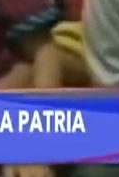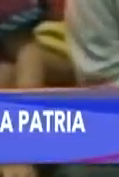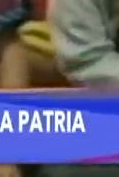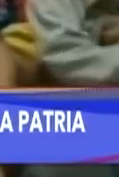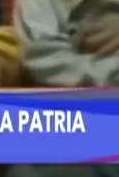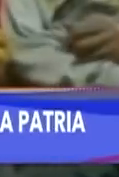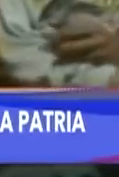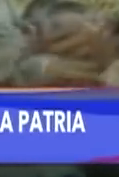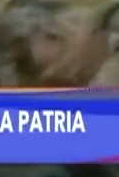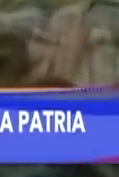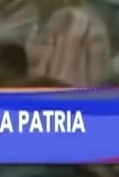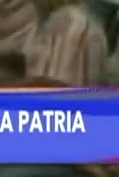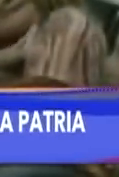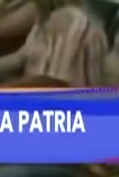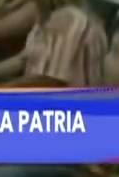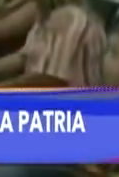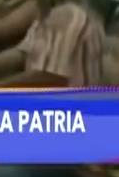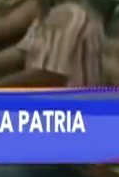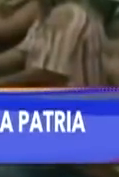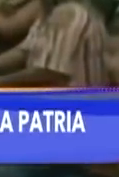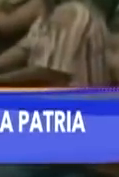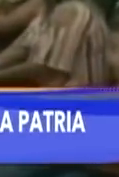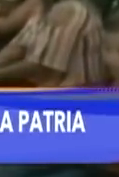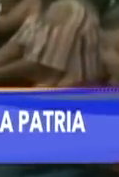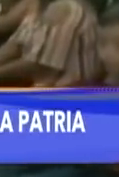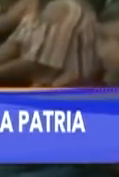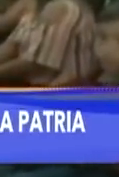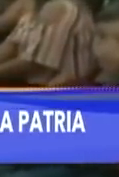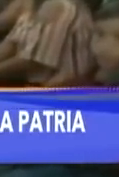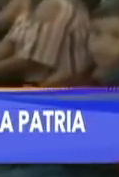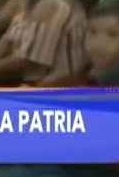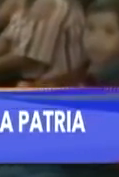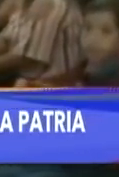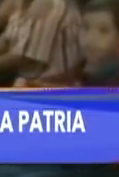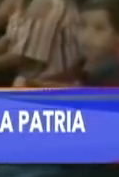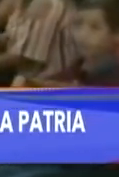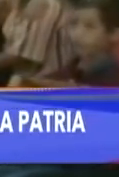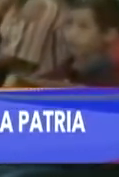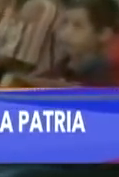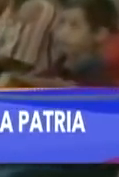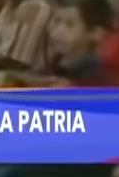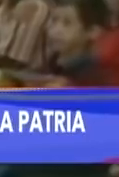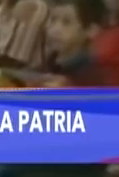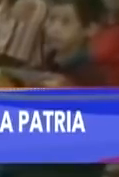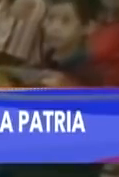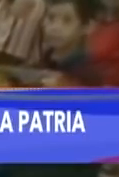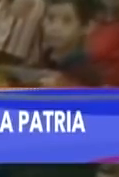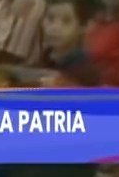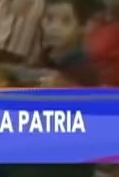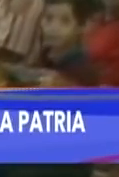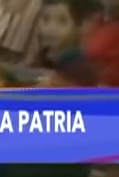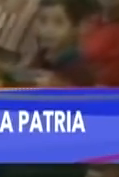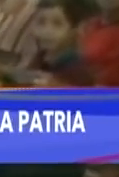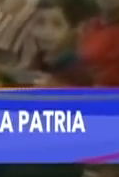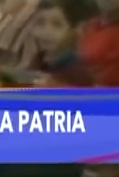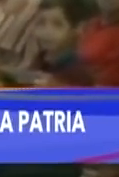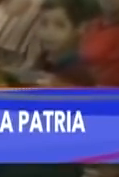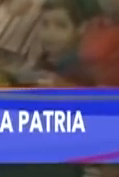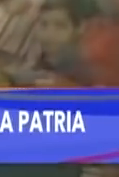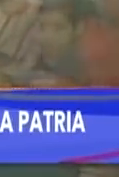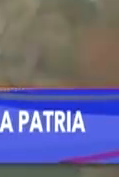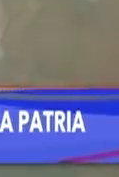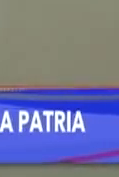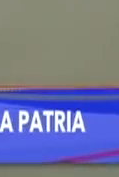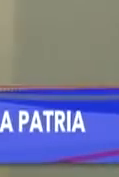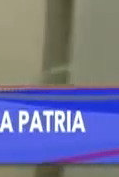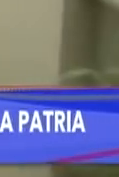Apure, Cojedes, Aragua y Guárico. Este centro de atención es uno de los 5 que están